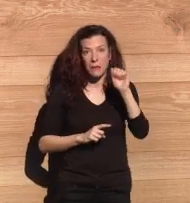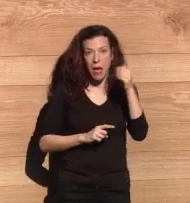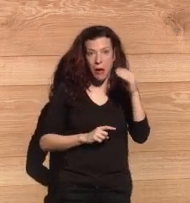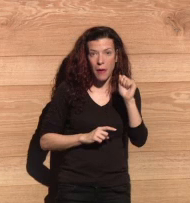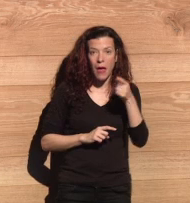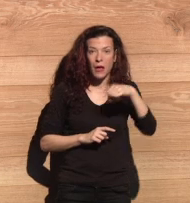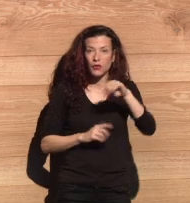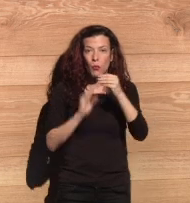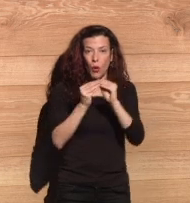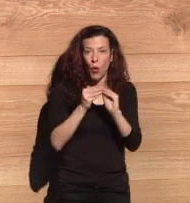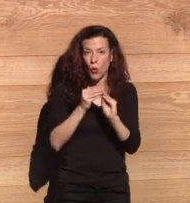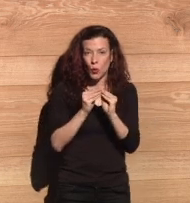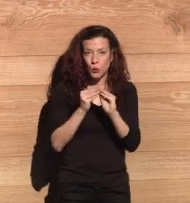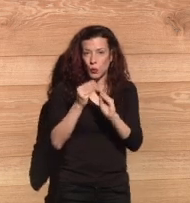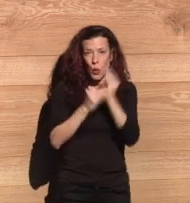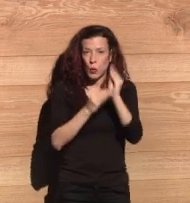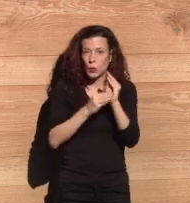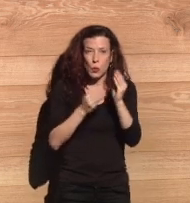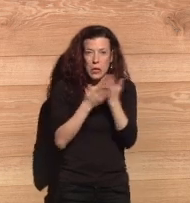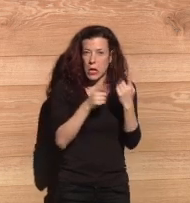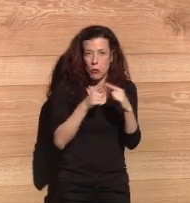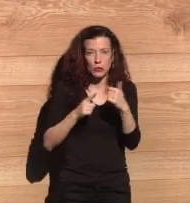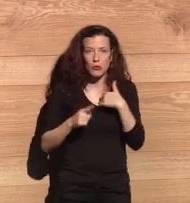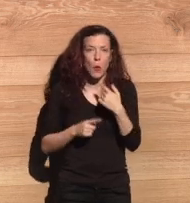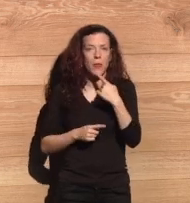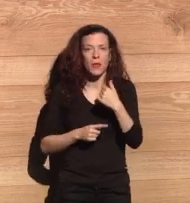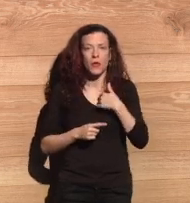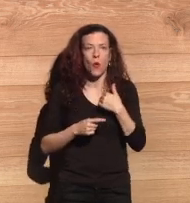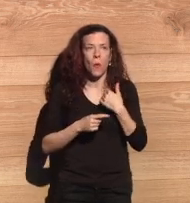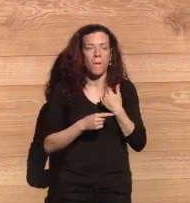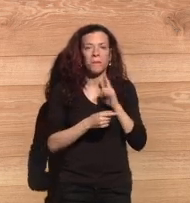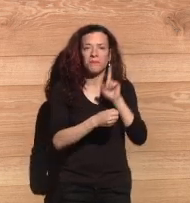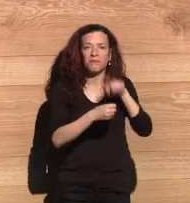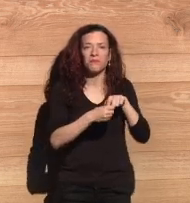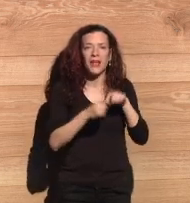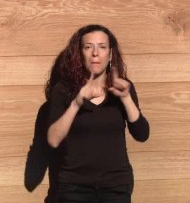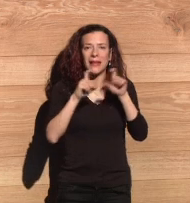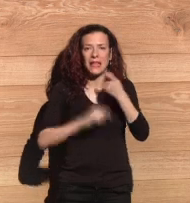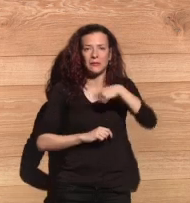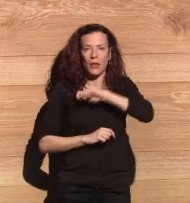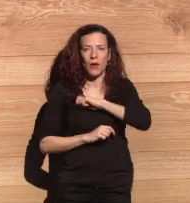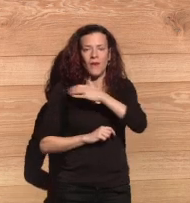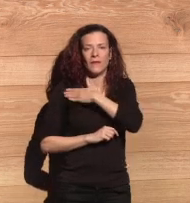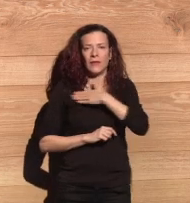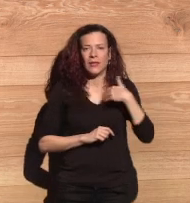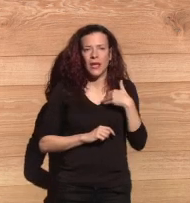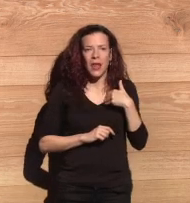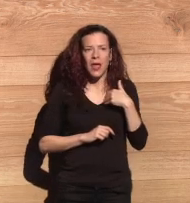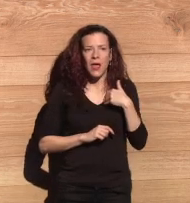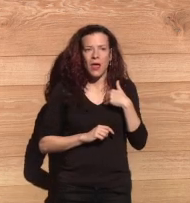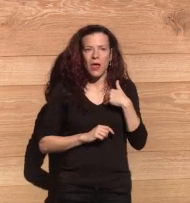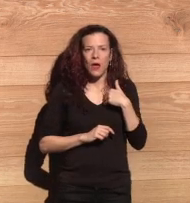productos de estos de cualquier cosa, y yo lo que iba diciendo pues que pertenecía a una empresa española que iban a hacer